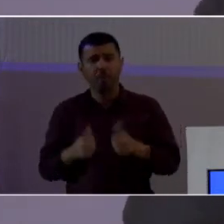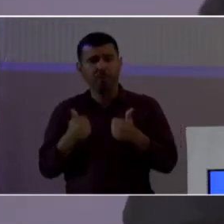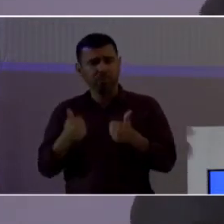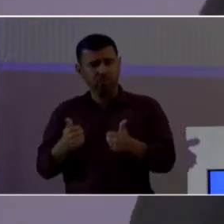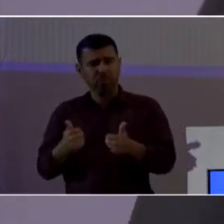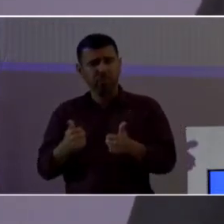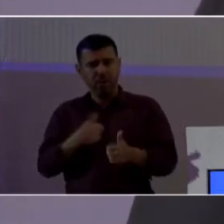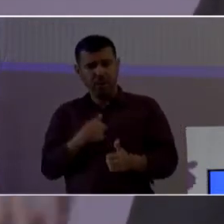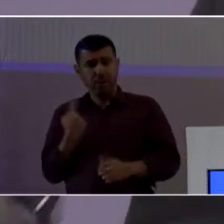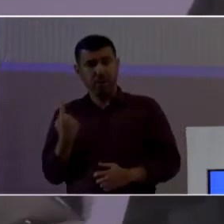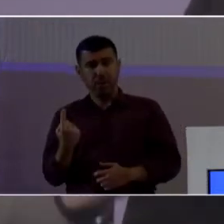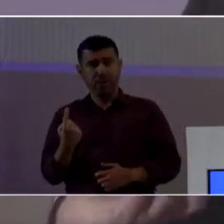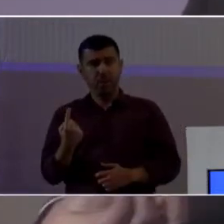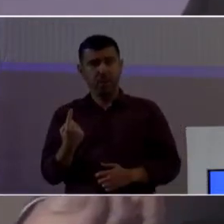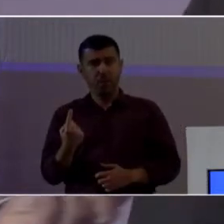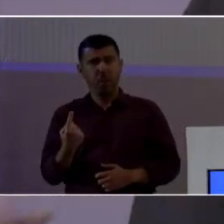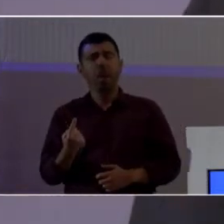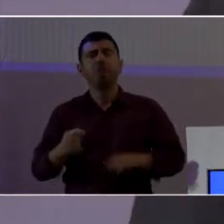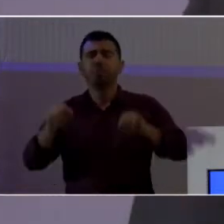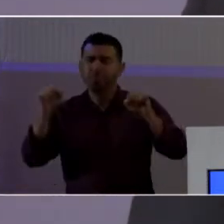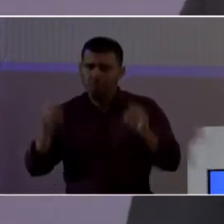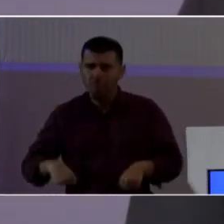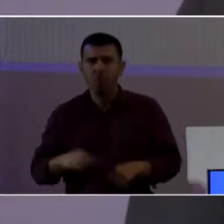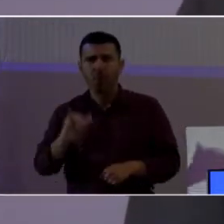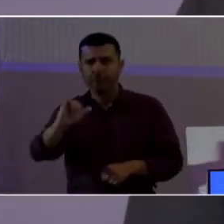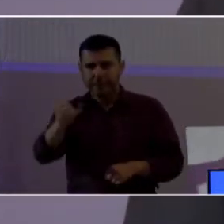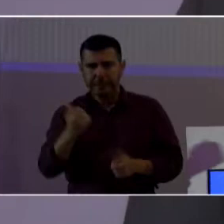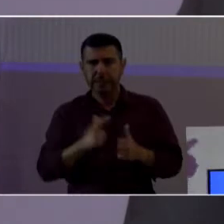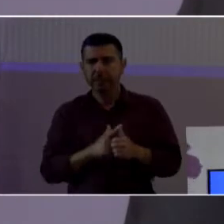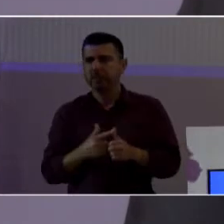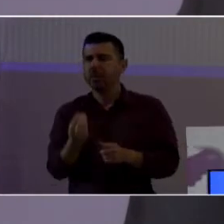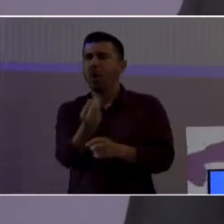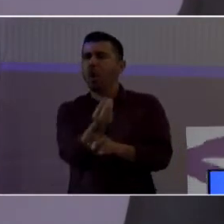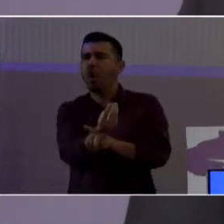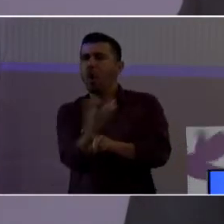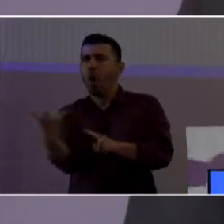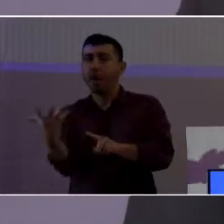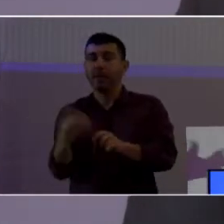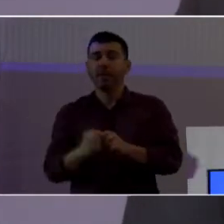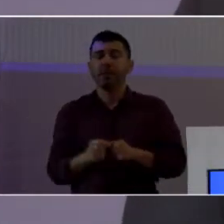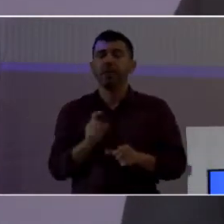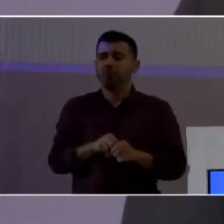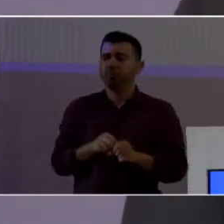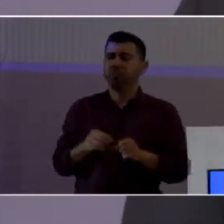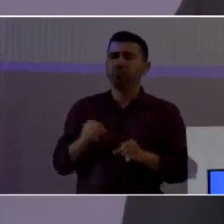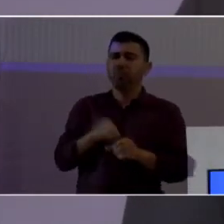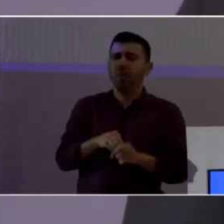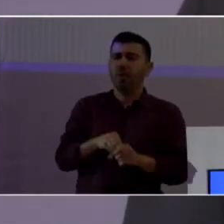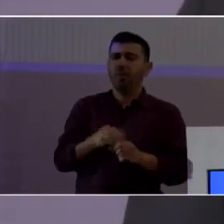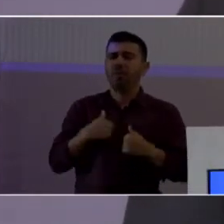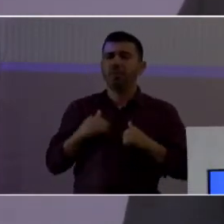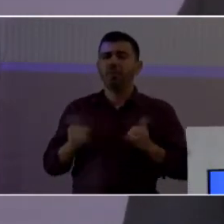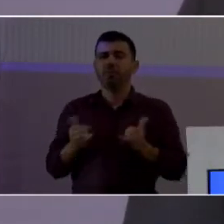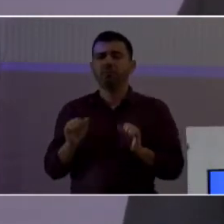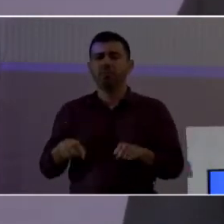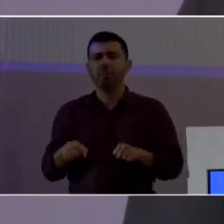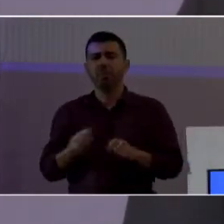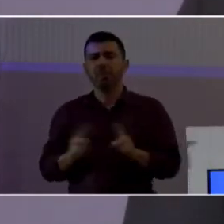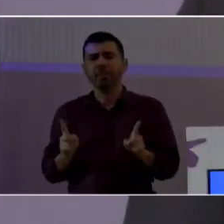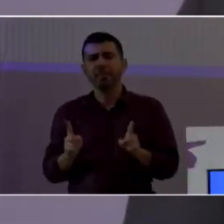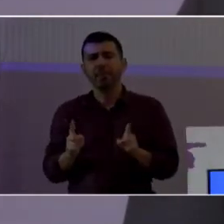la reincorporación individual, es válida la colectiva y es válida también la incorporación para la empleabilidad. El